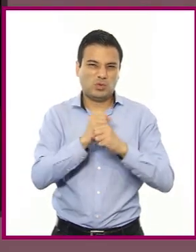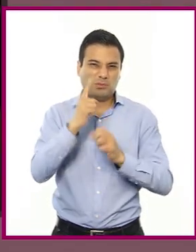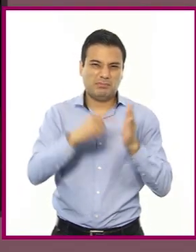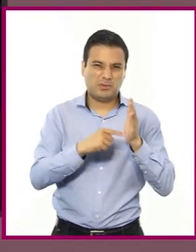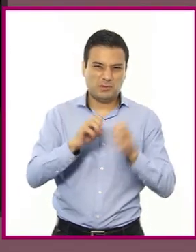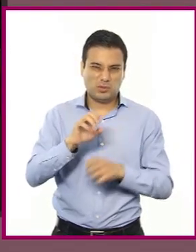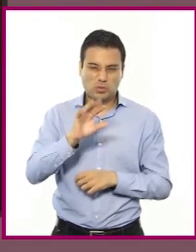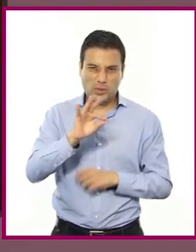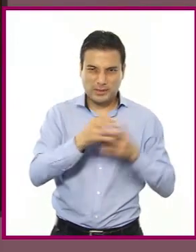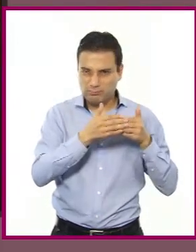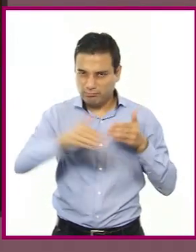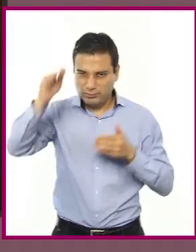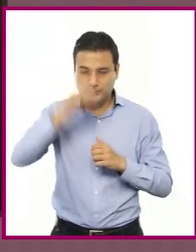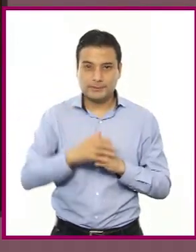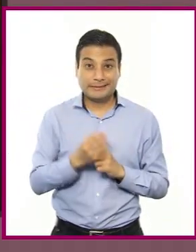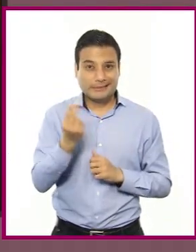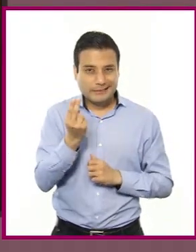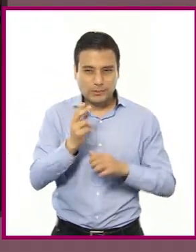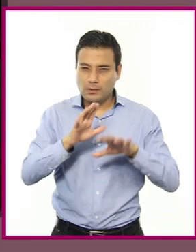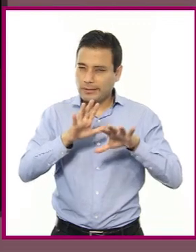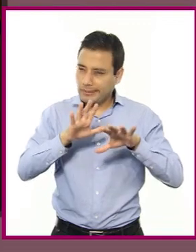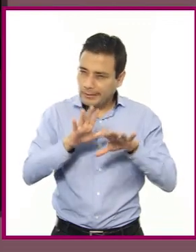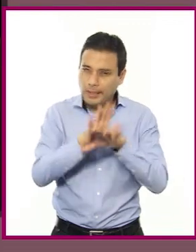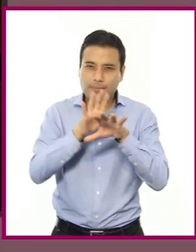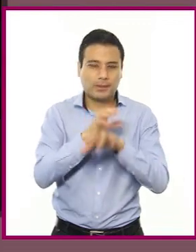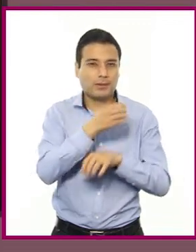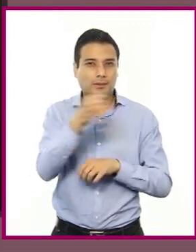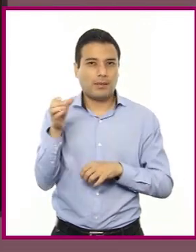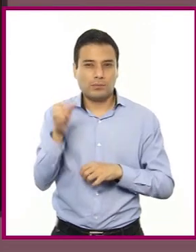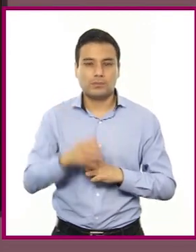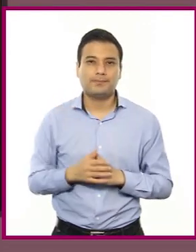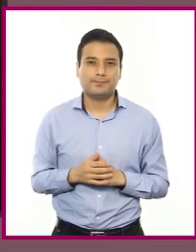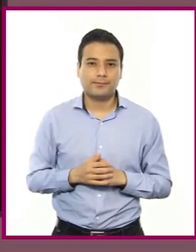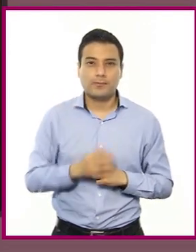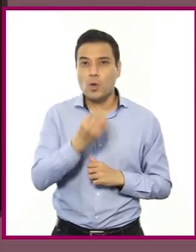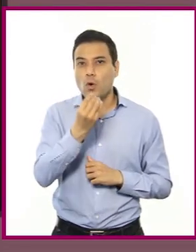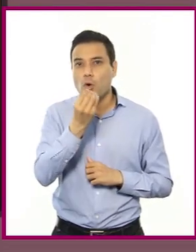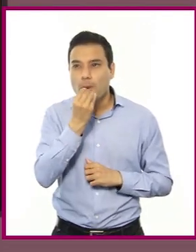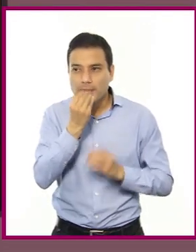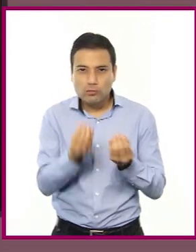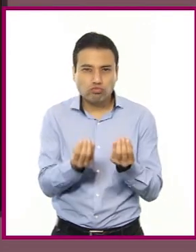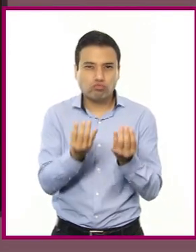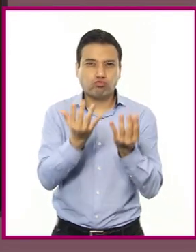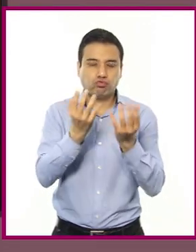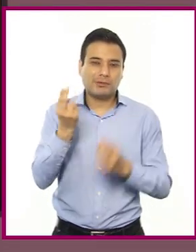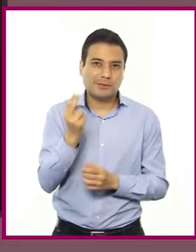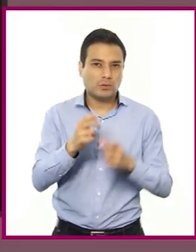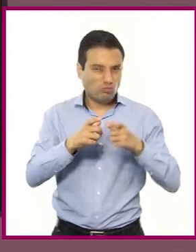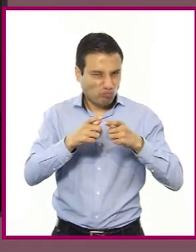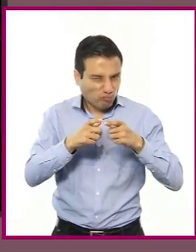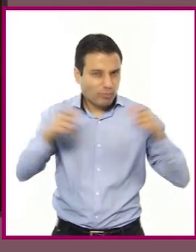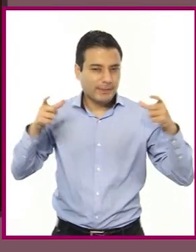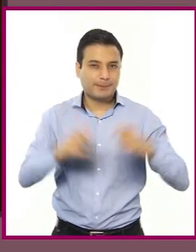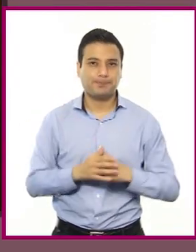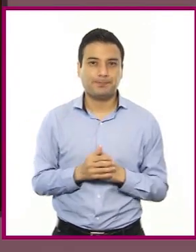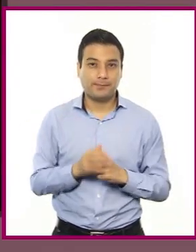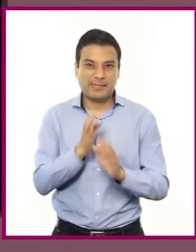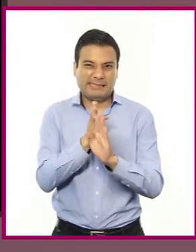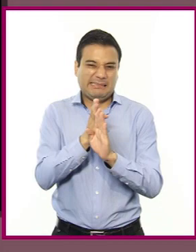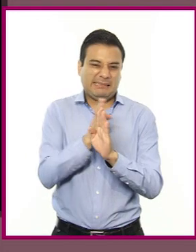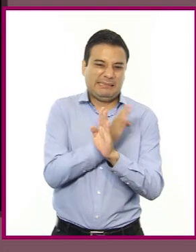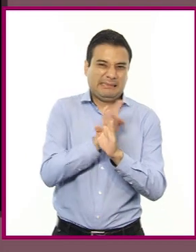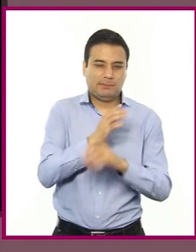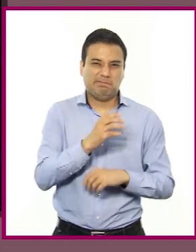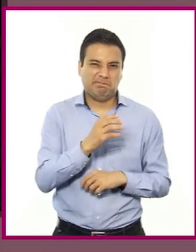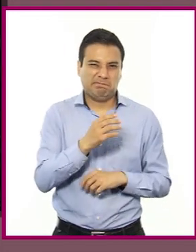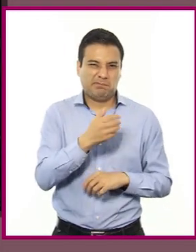1940 requería renovaciones en el sector agrícola. La producción alimentaria tenía que expandirse. Un poco antes, durante el